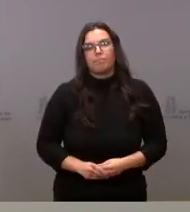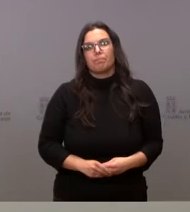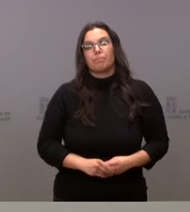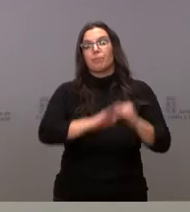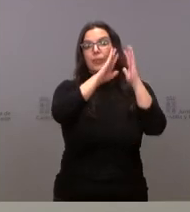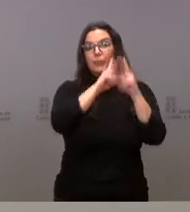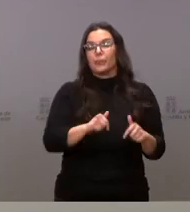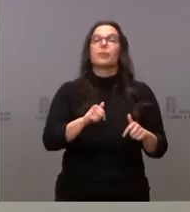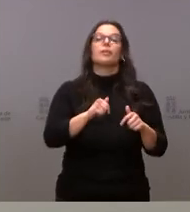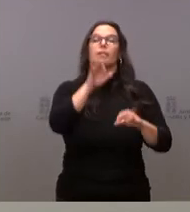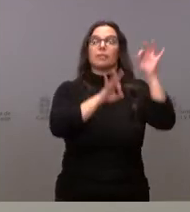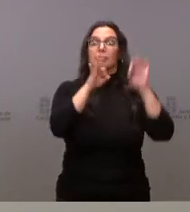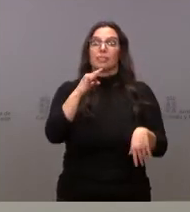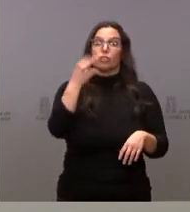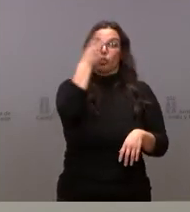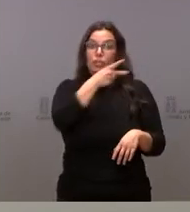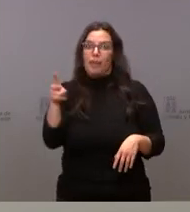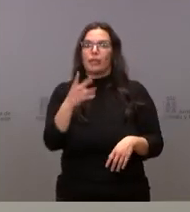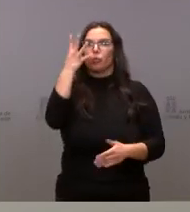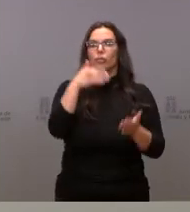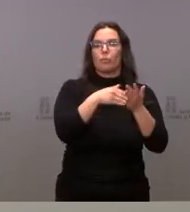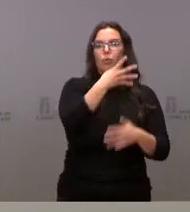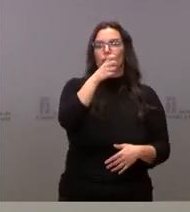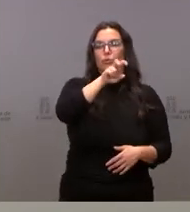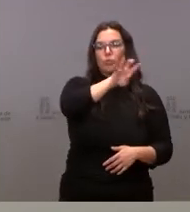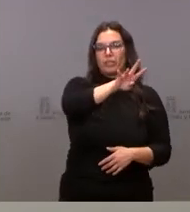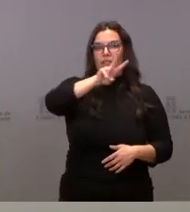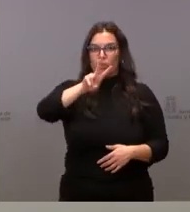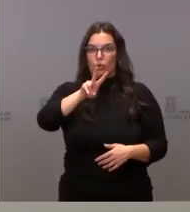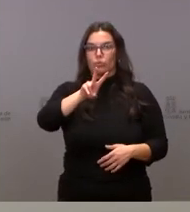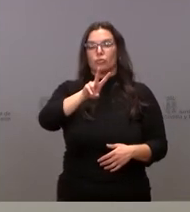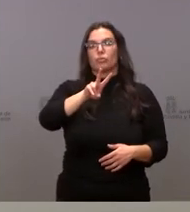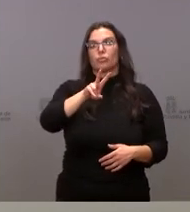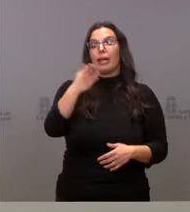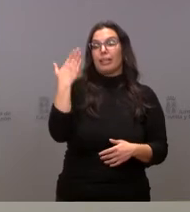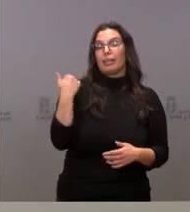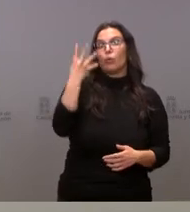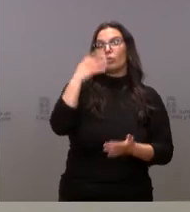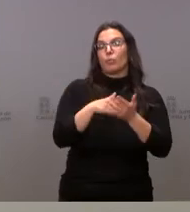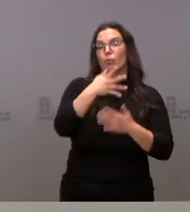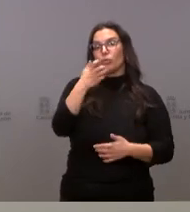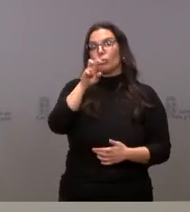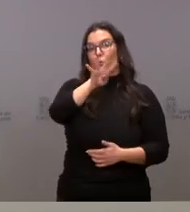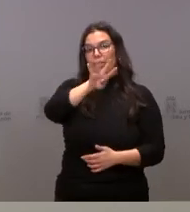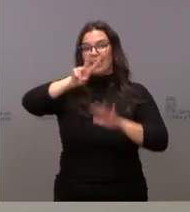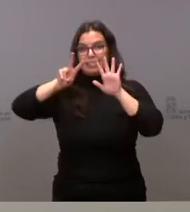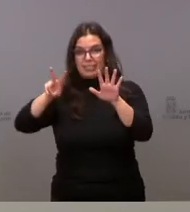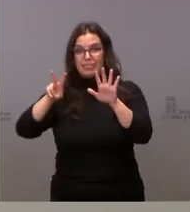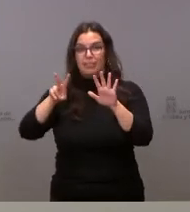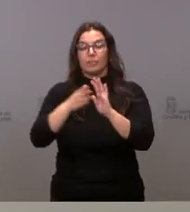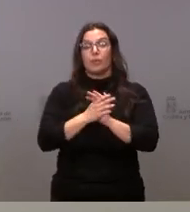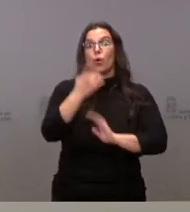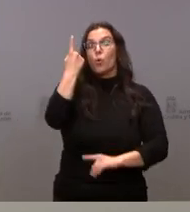14 días es de 4.400 42 ayer era de 4 mil 447 con una positividad